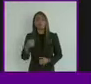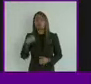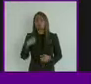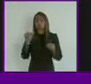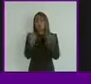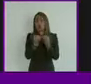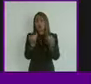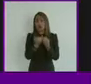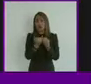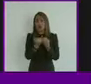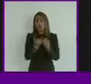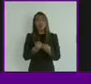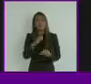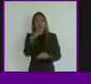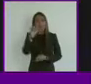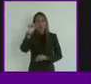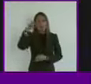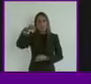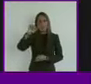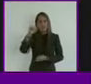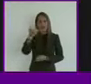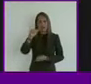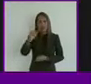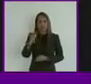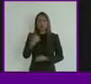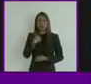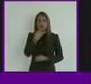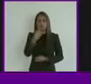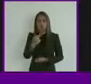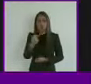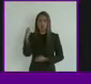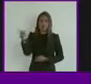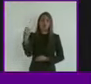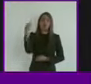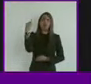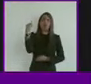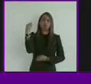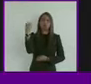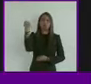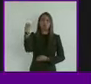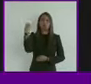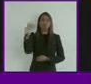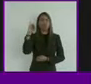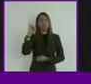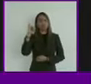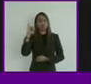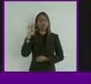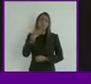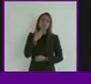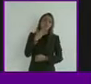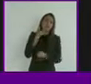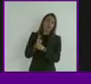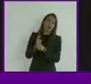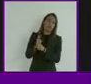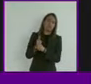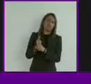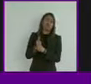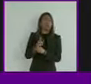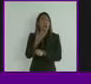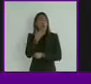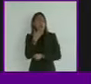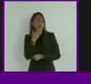la cámara, Amaya sintió algunas afirmaciones que hice, entonces ya vamos generando ahí coincidencias, Amaya, Asua también la di, como que a lo mejor lo